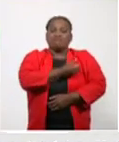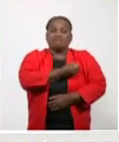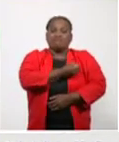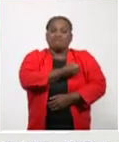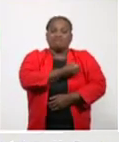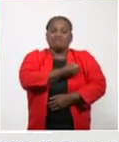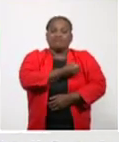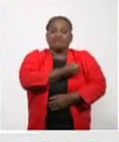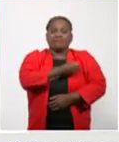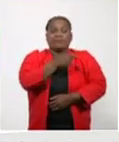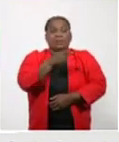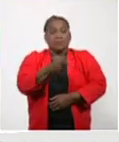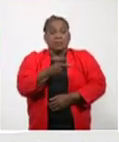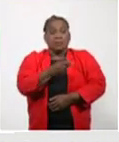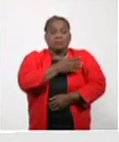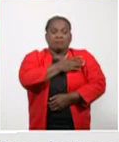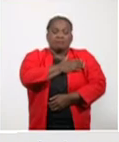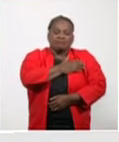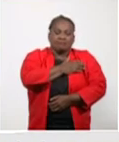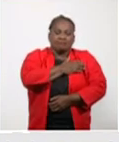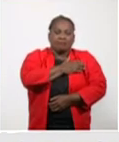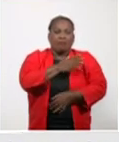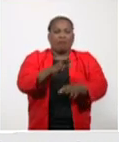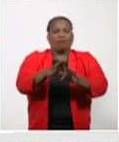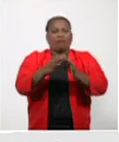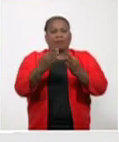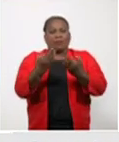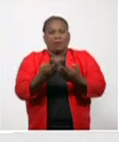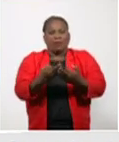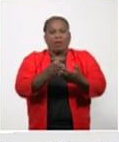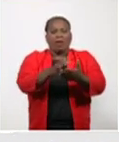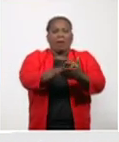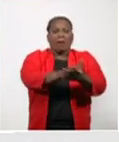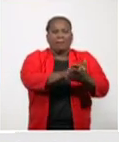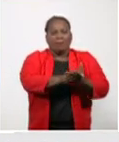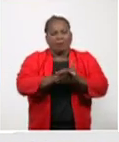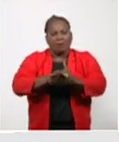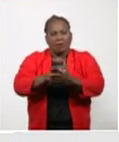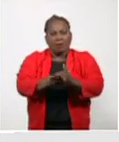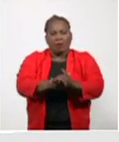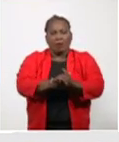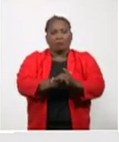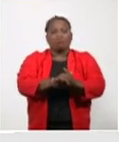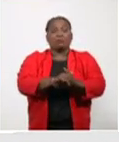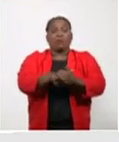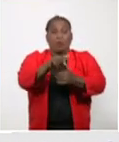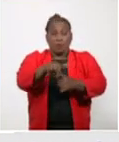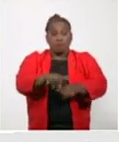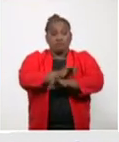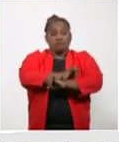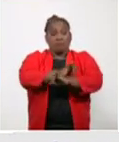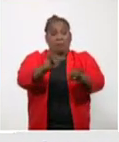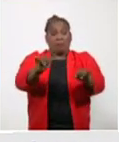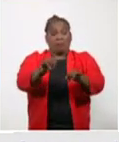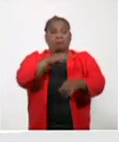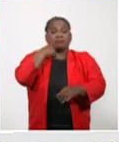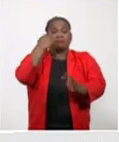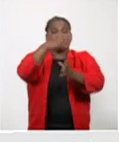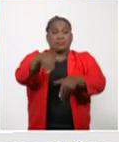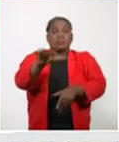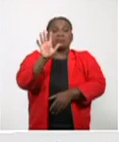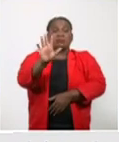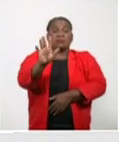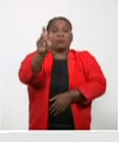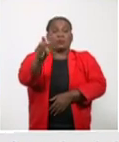dándole las condolencias a los familiares, a las amistades, tenemos que informar hoy el fallecimiento de 5